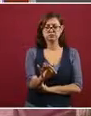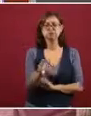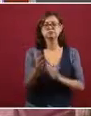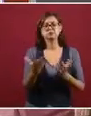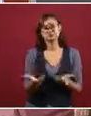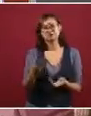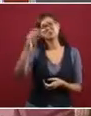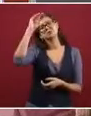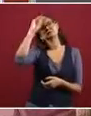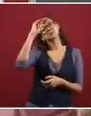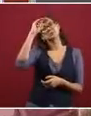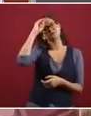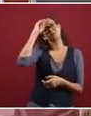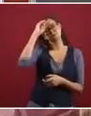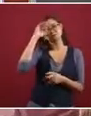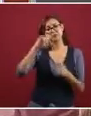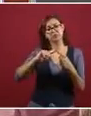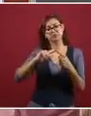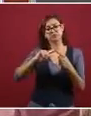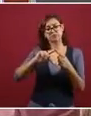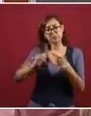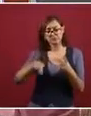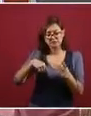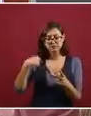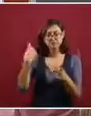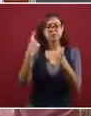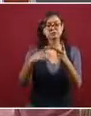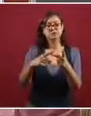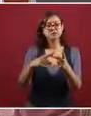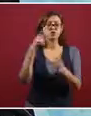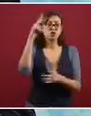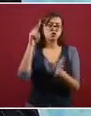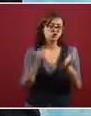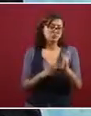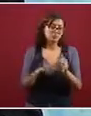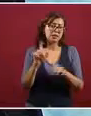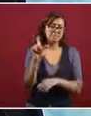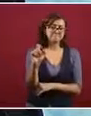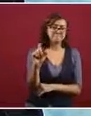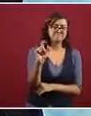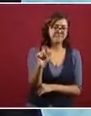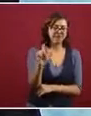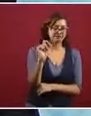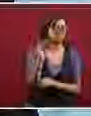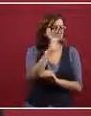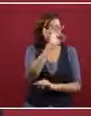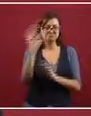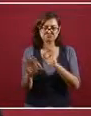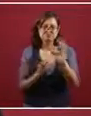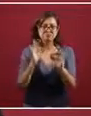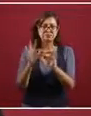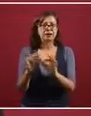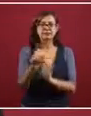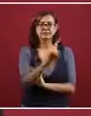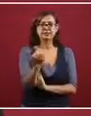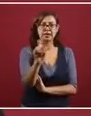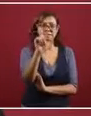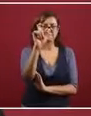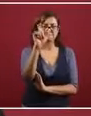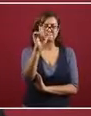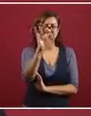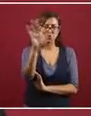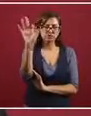estamos pensando que para finales del año próximo va a estar terminado el